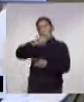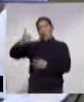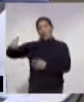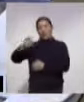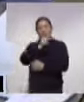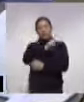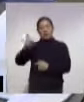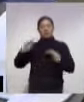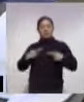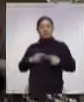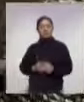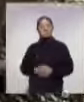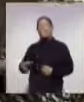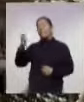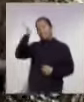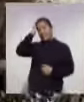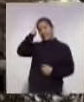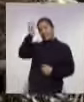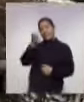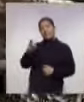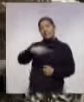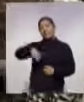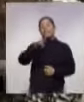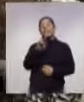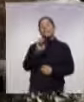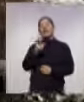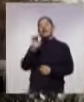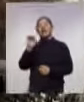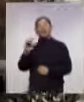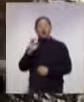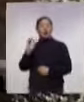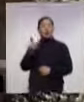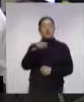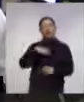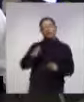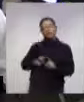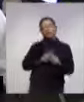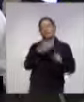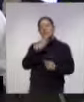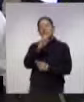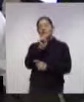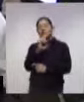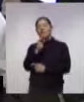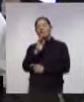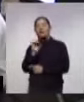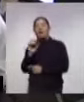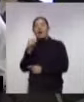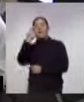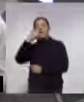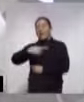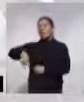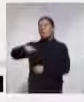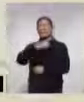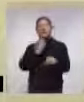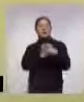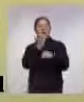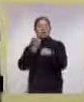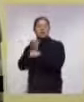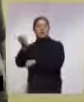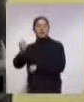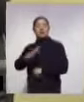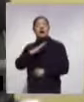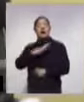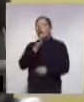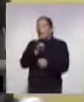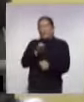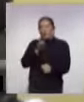insumos. La titular de esta área, Verónica Ortega, destacó el respaldo de la Secretaría de Fomento Agropecuario para esta región del estado. Tenemos